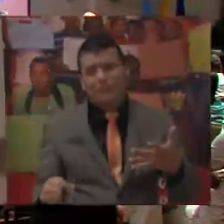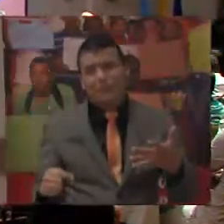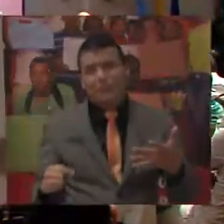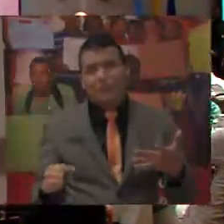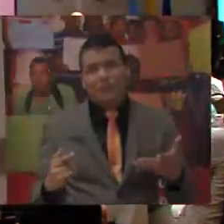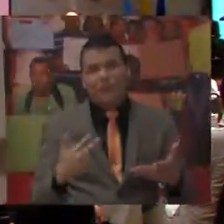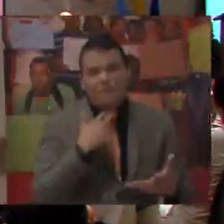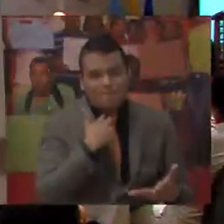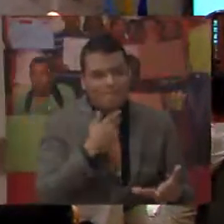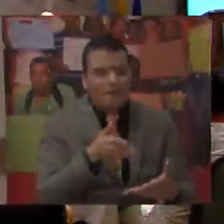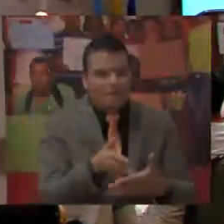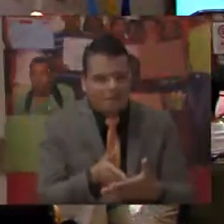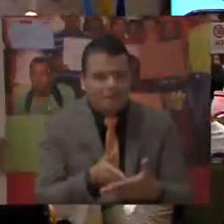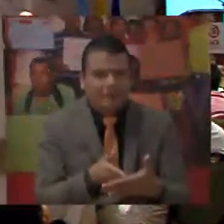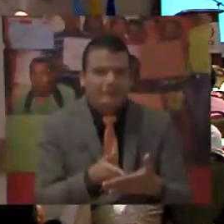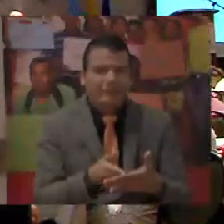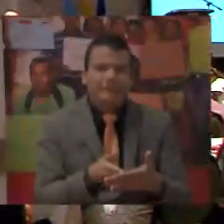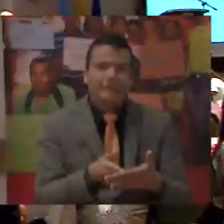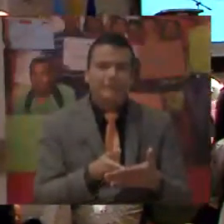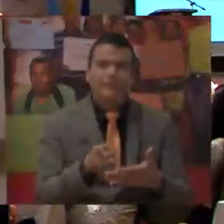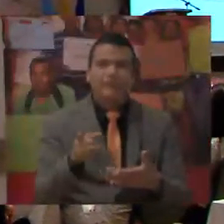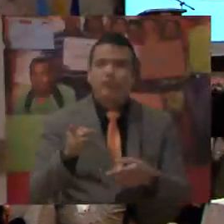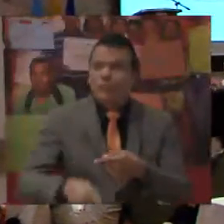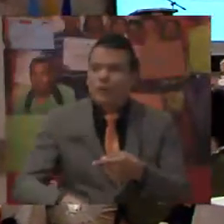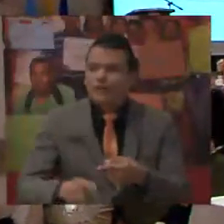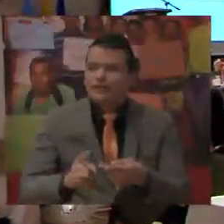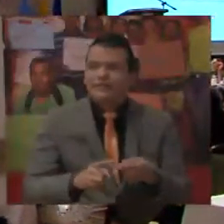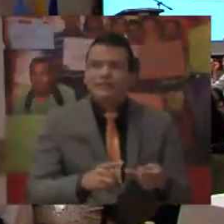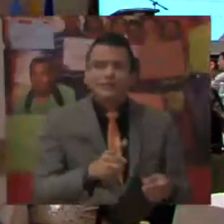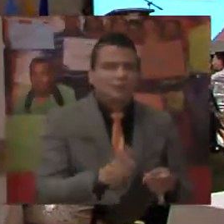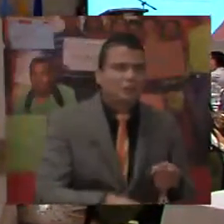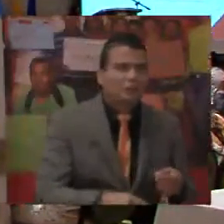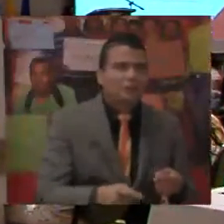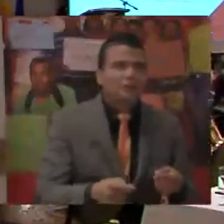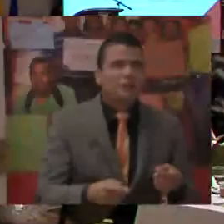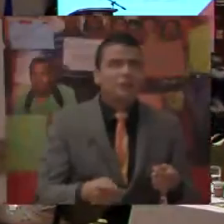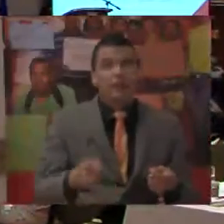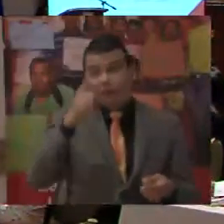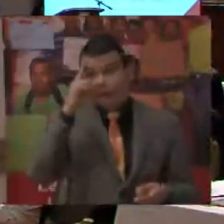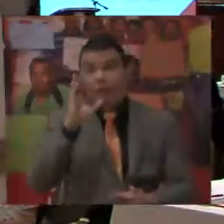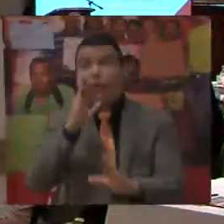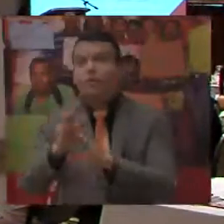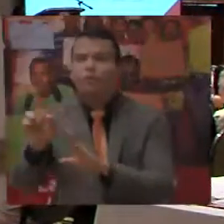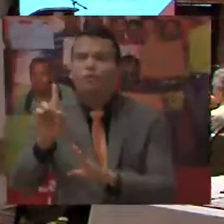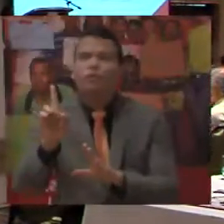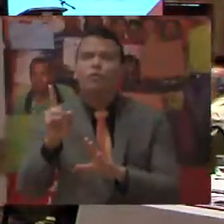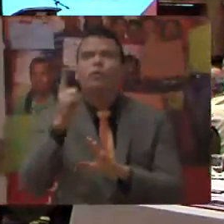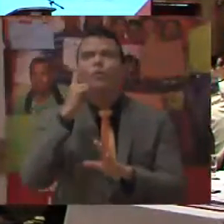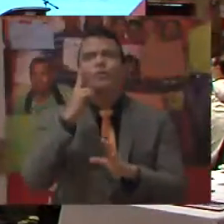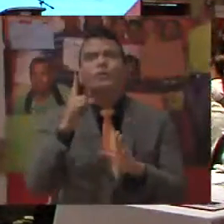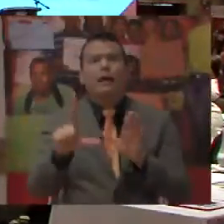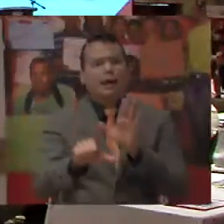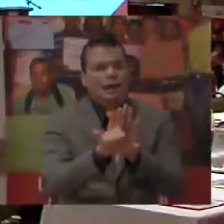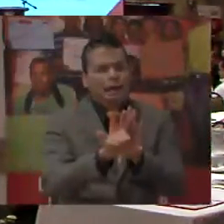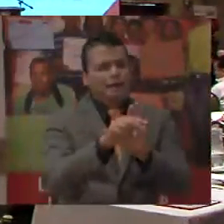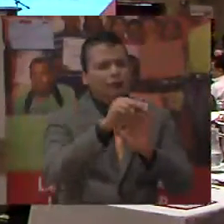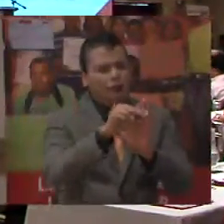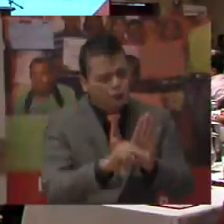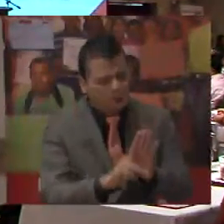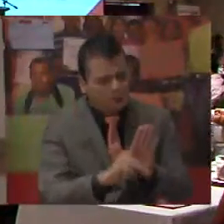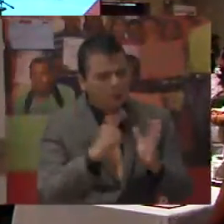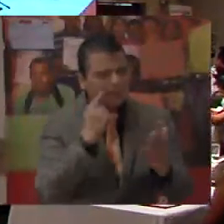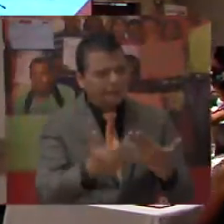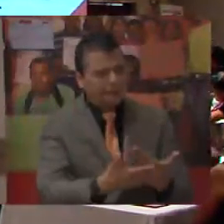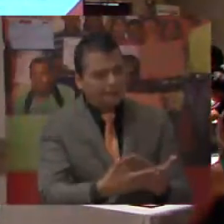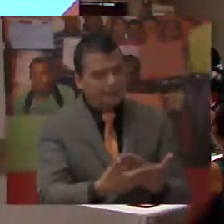demasiadas trancas en la rueda, demasiados, yo no diría que intereses, pero sí demasiada legislación, tanto que